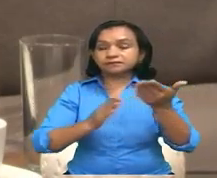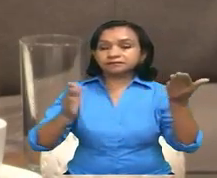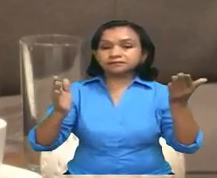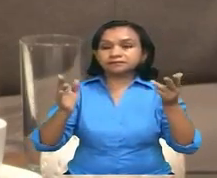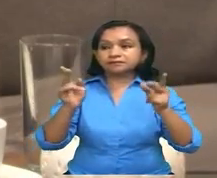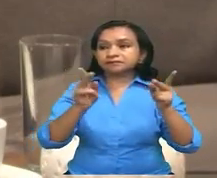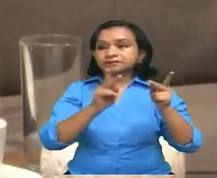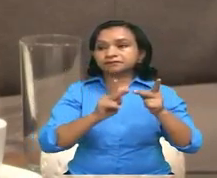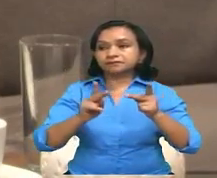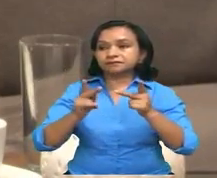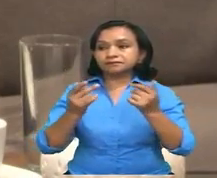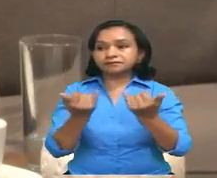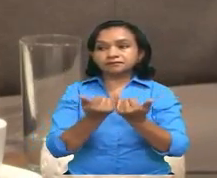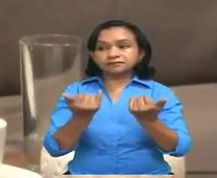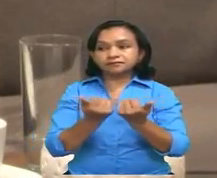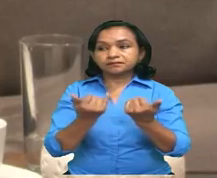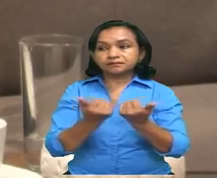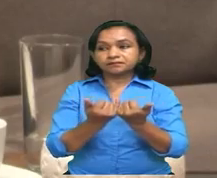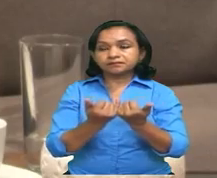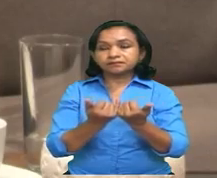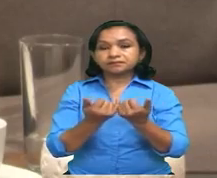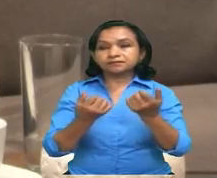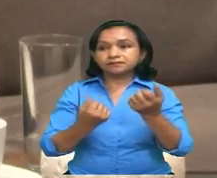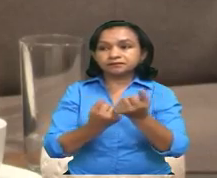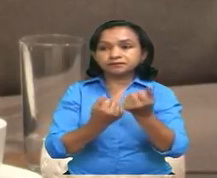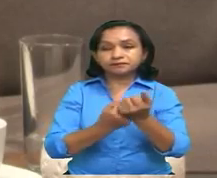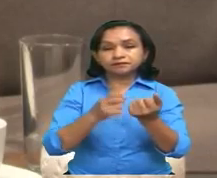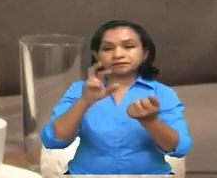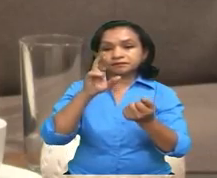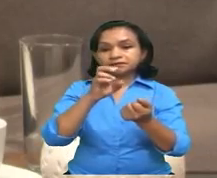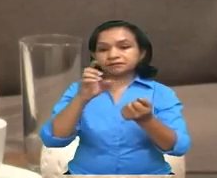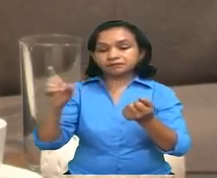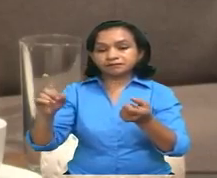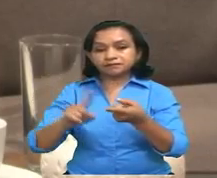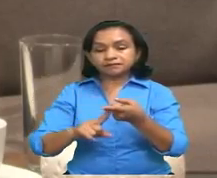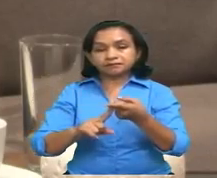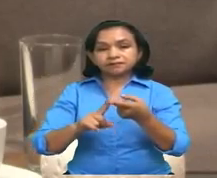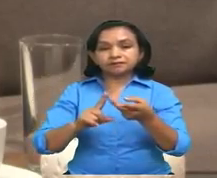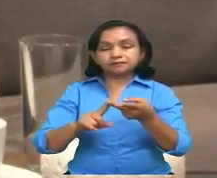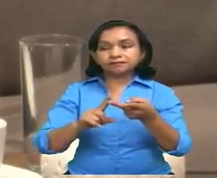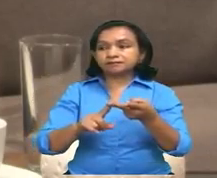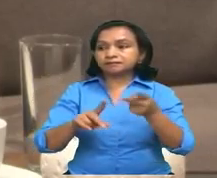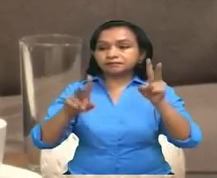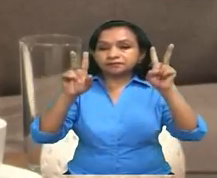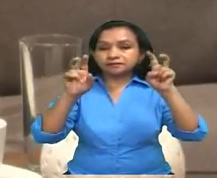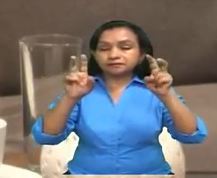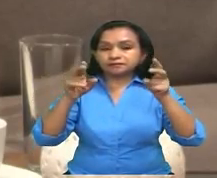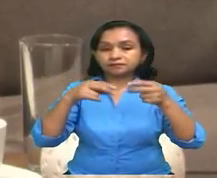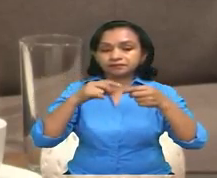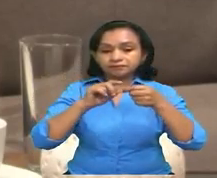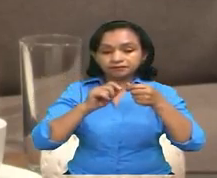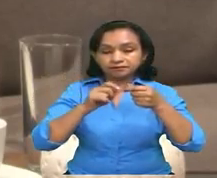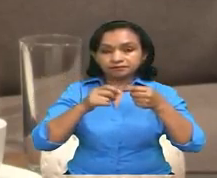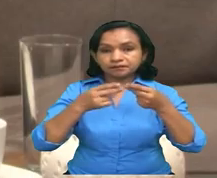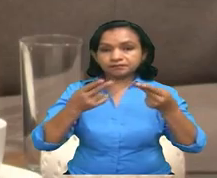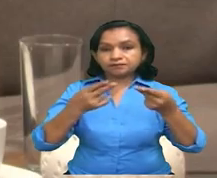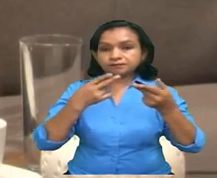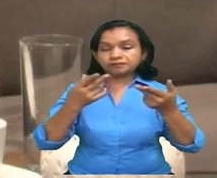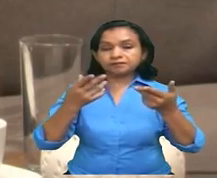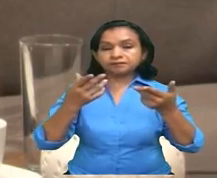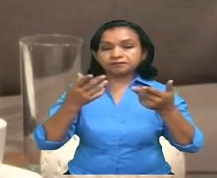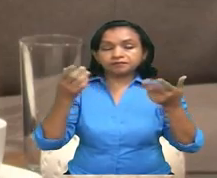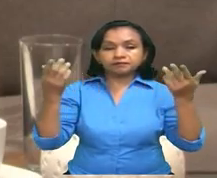sus países. Fueron atendidos por nuestros mismos empresarios, que le dieron una calurosa recepción